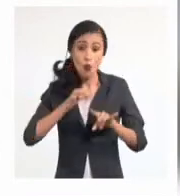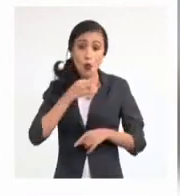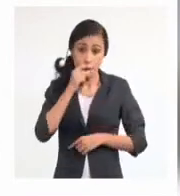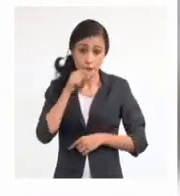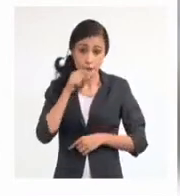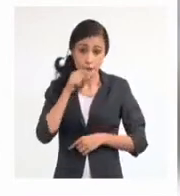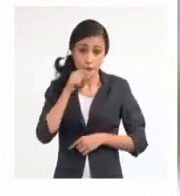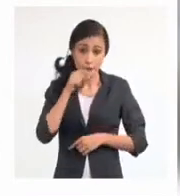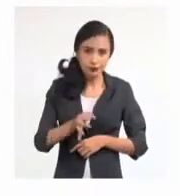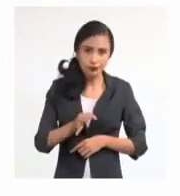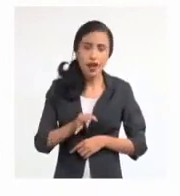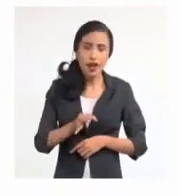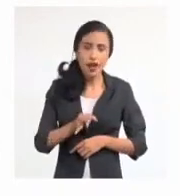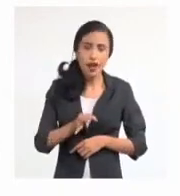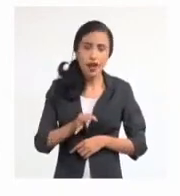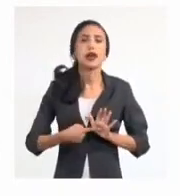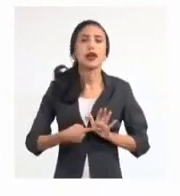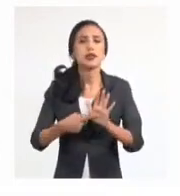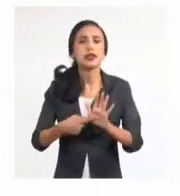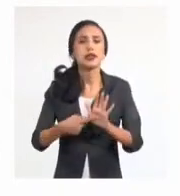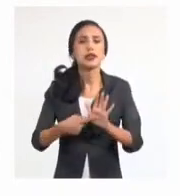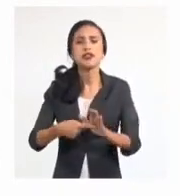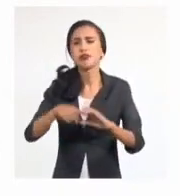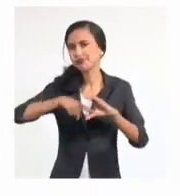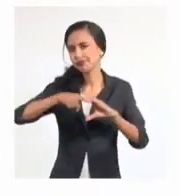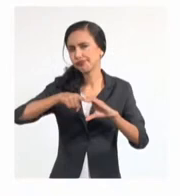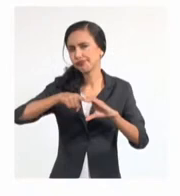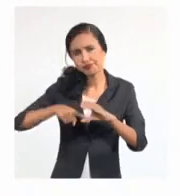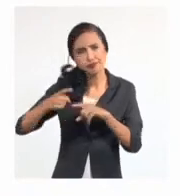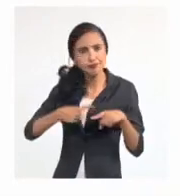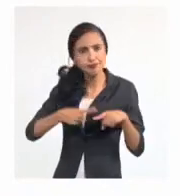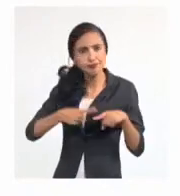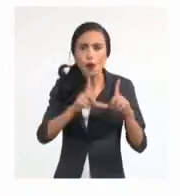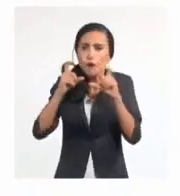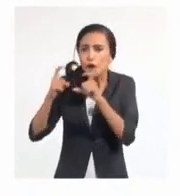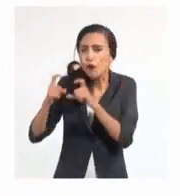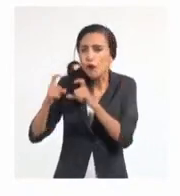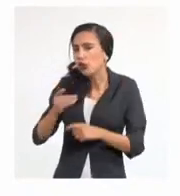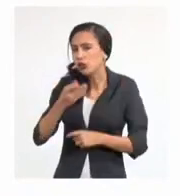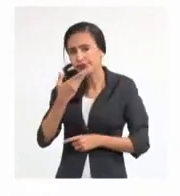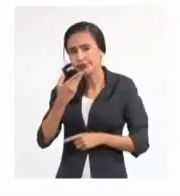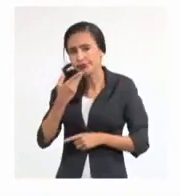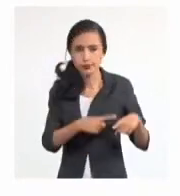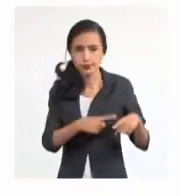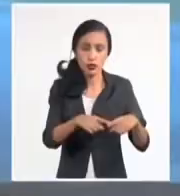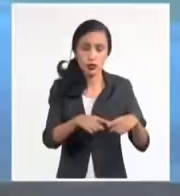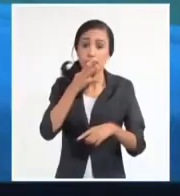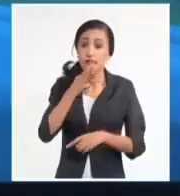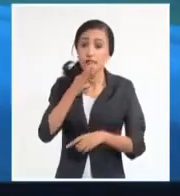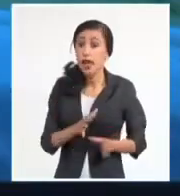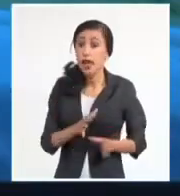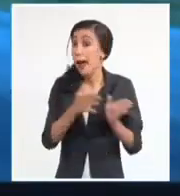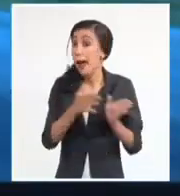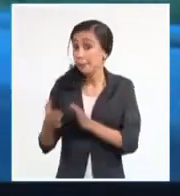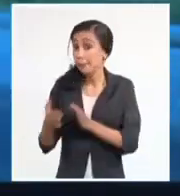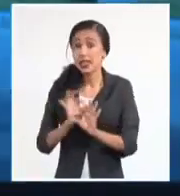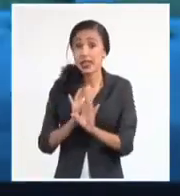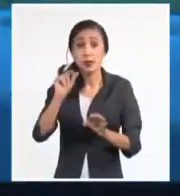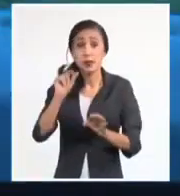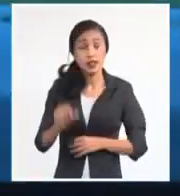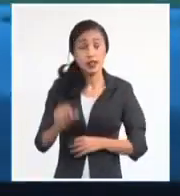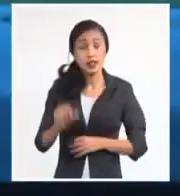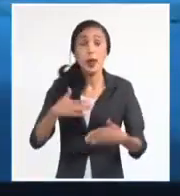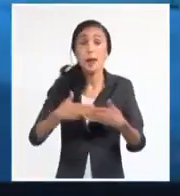de manera integral los contenidos y materiales que atesora el centro. A la par, especialistas de la empresa de informática